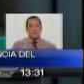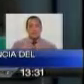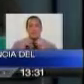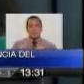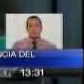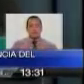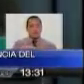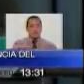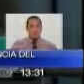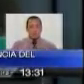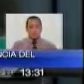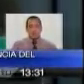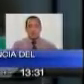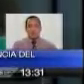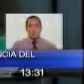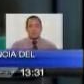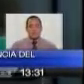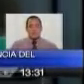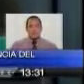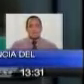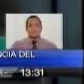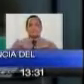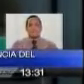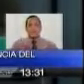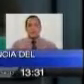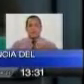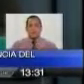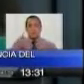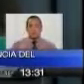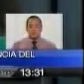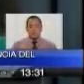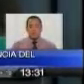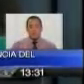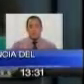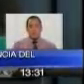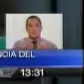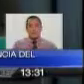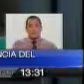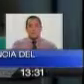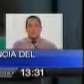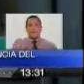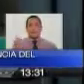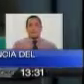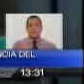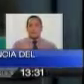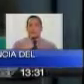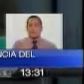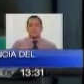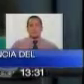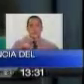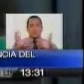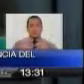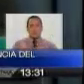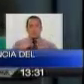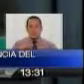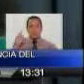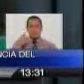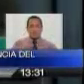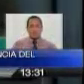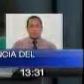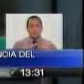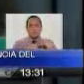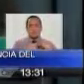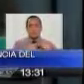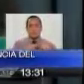es todo el Estado el que es llevado a juicio. En sede nacional, sin embargo, eran aquellos que estaban denunciados como